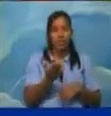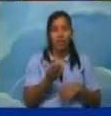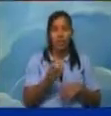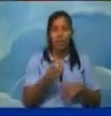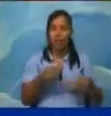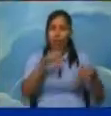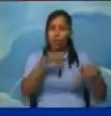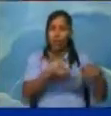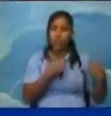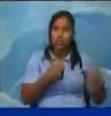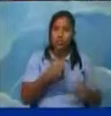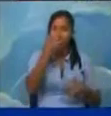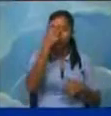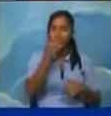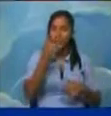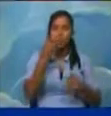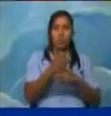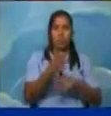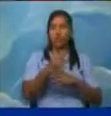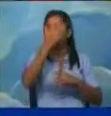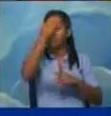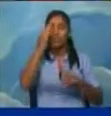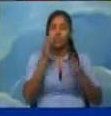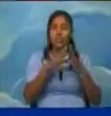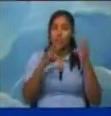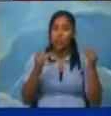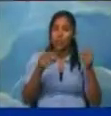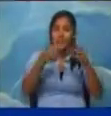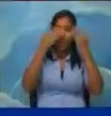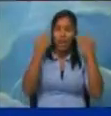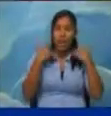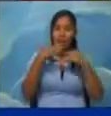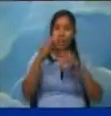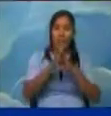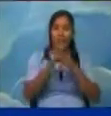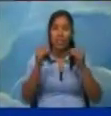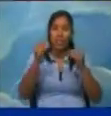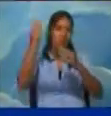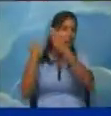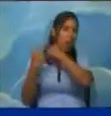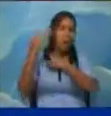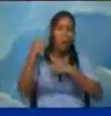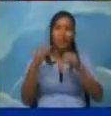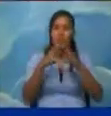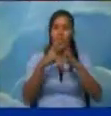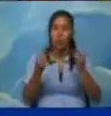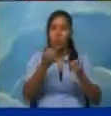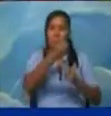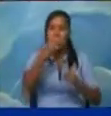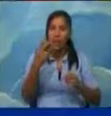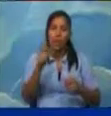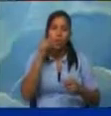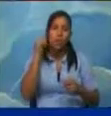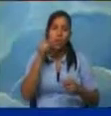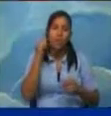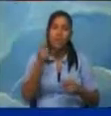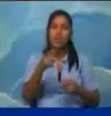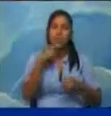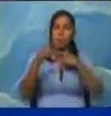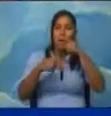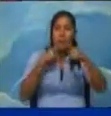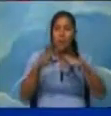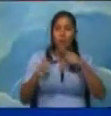te eches toda la fábrica de pintura en la cabeza, aunque te pongas el pelo blanco, amarillo,